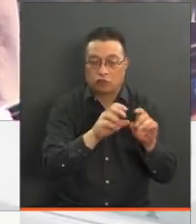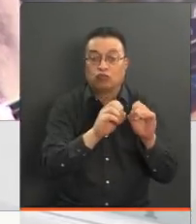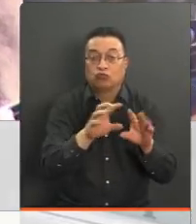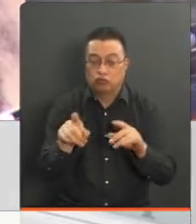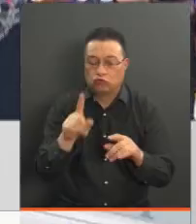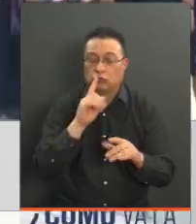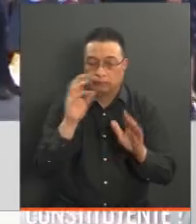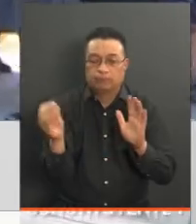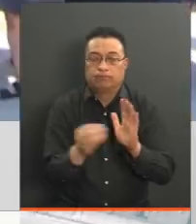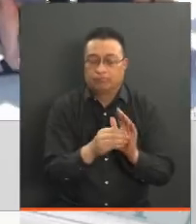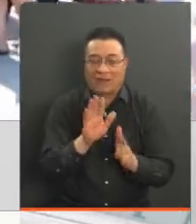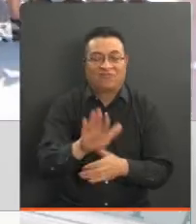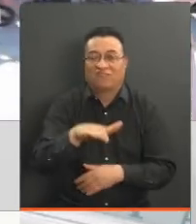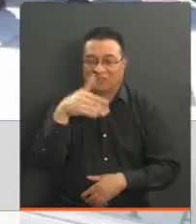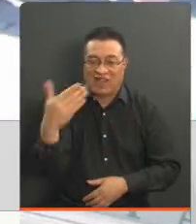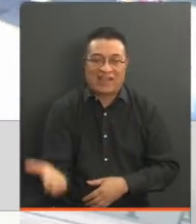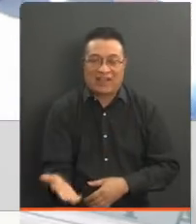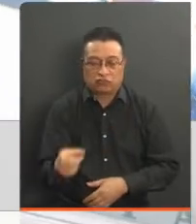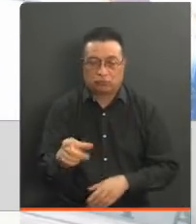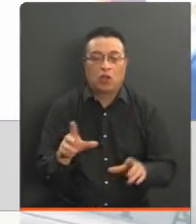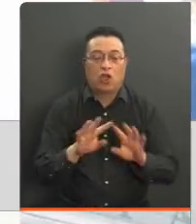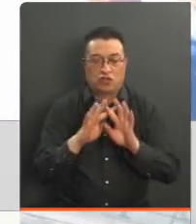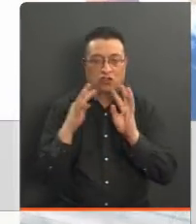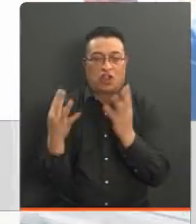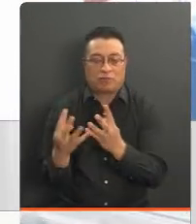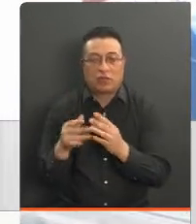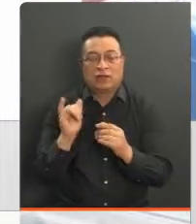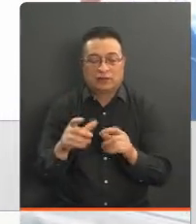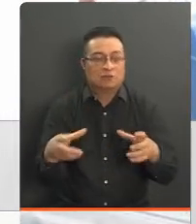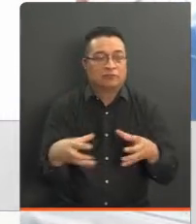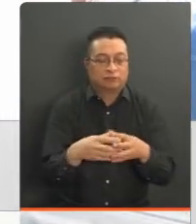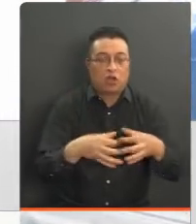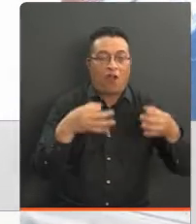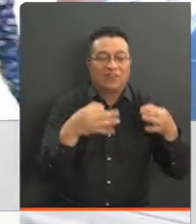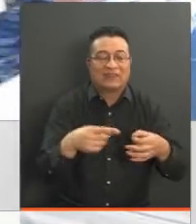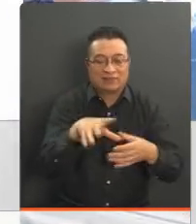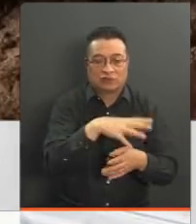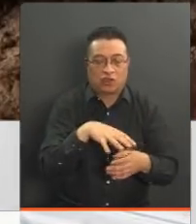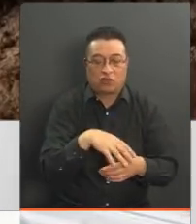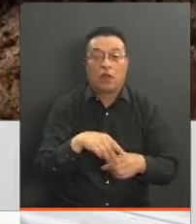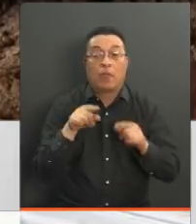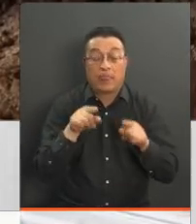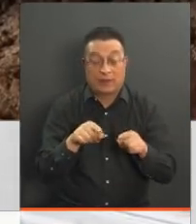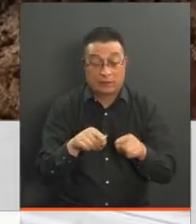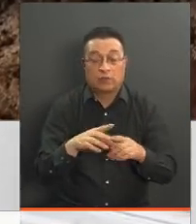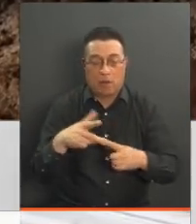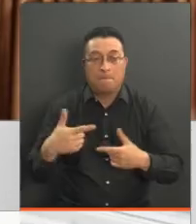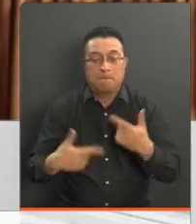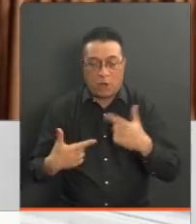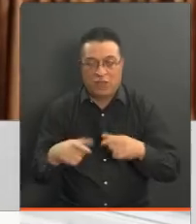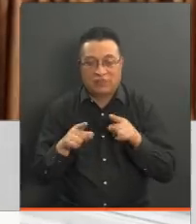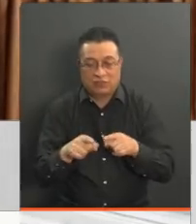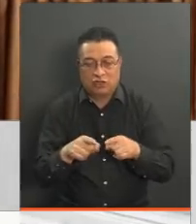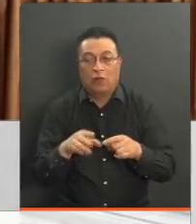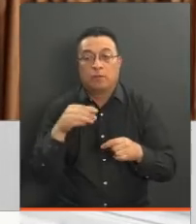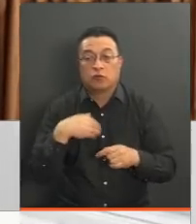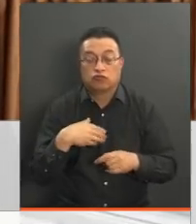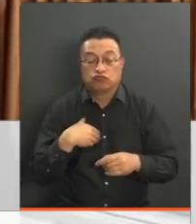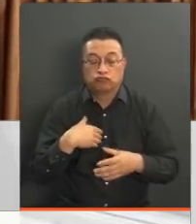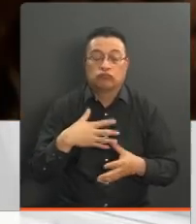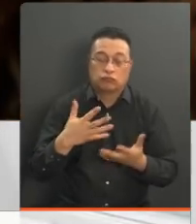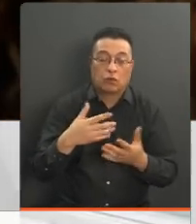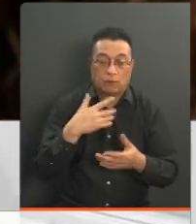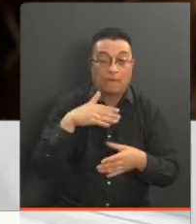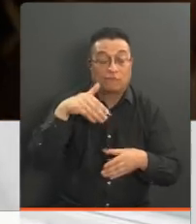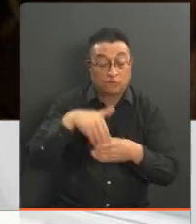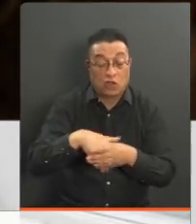consideraría un fracaso de la Convención y de la coalición oficialista dentro de la Convención. Eso, esa es la parte política, ¿no es cierto? Yo voto, y si tú después votas